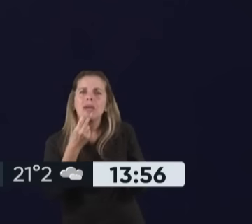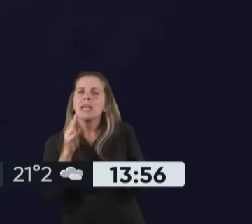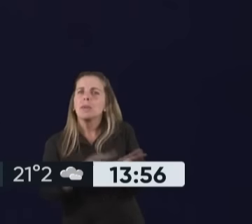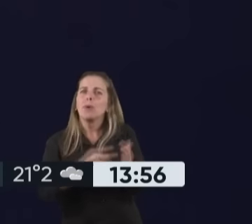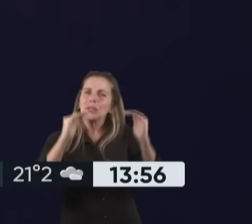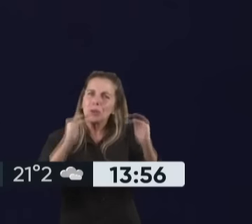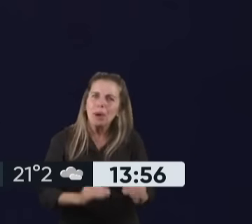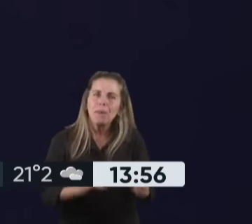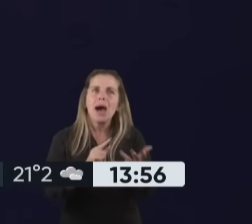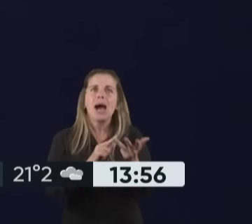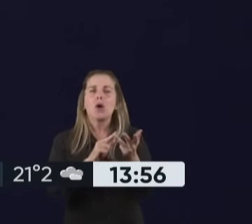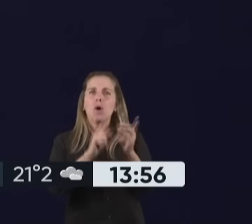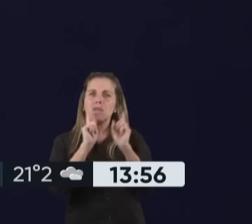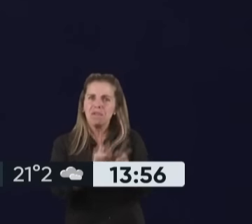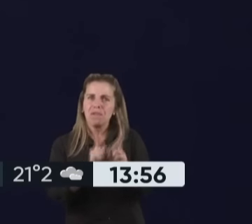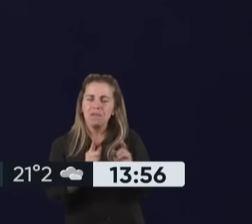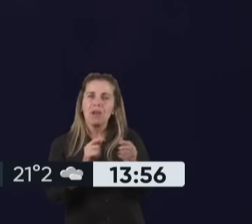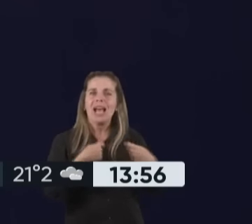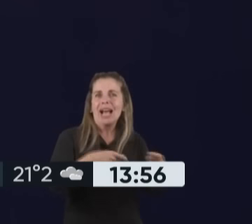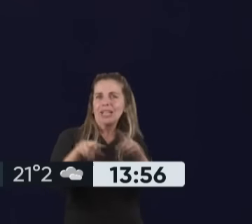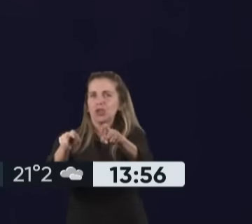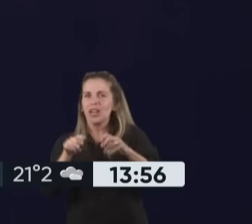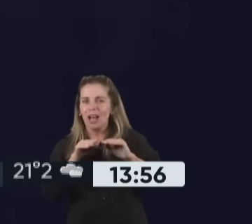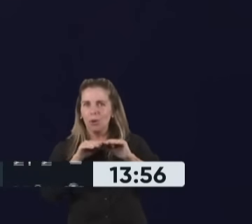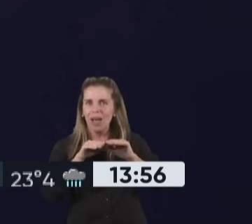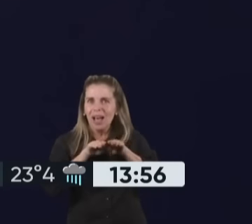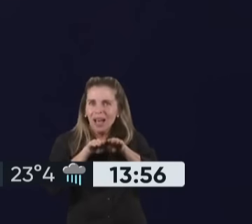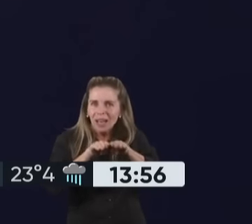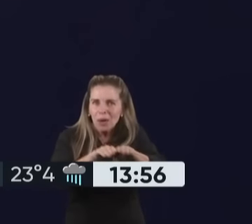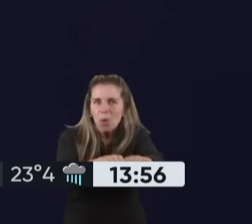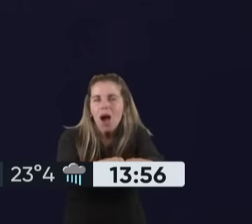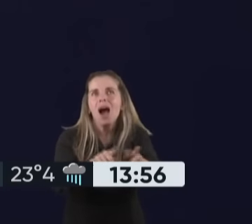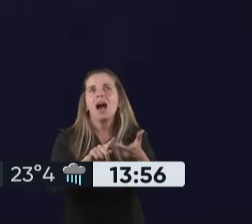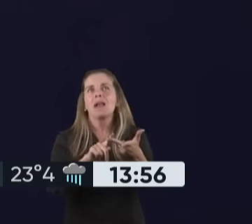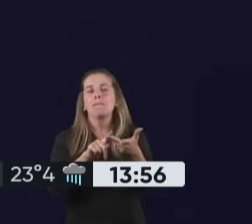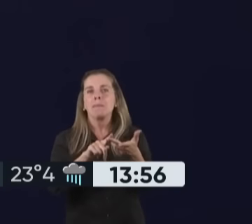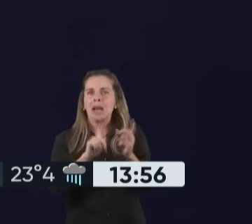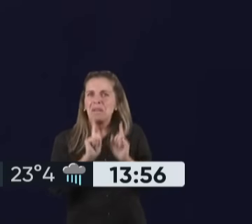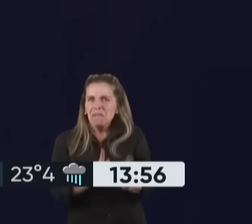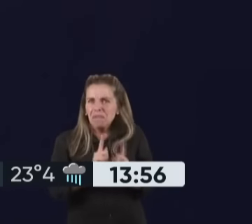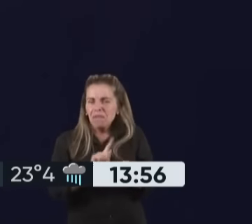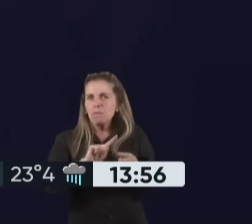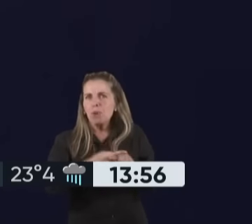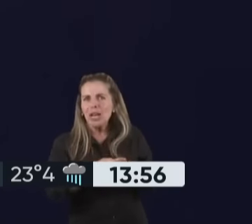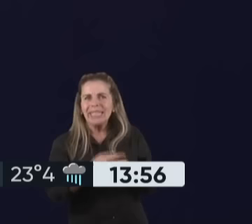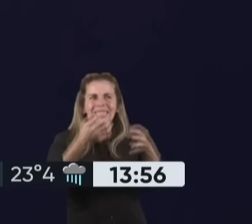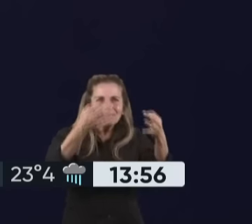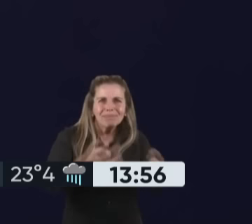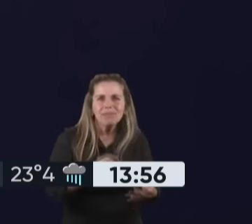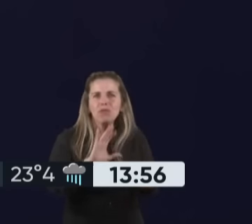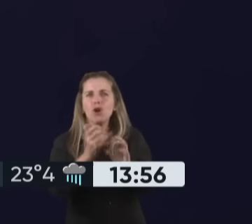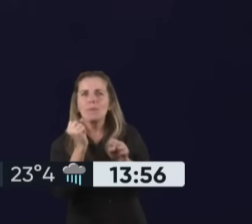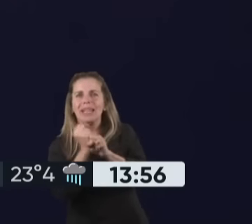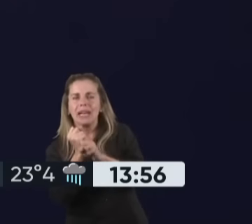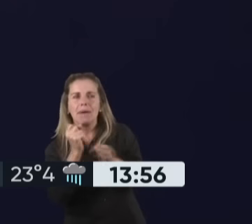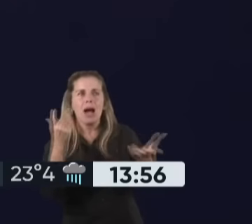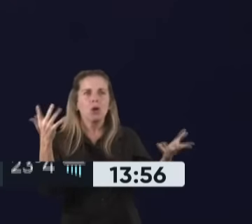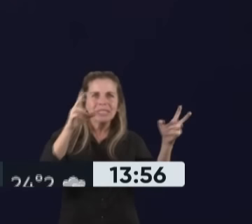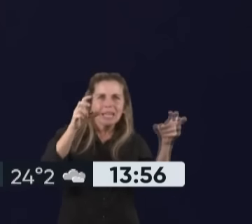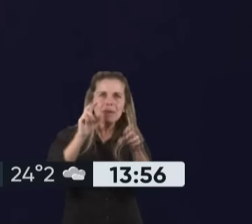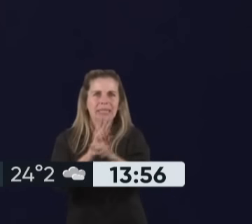mantener el superávit fiscal, para seguir con la política de seguridad que seguimos adelante con este nuevo Código Penal. Es decir, que